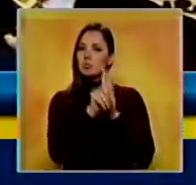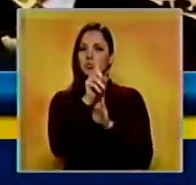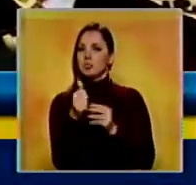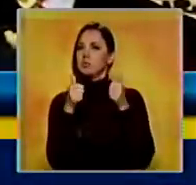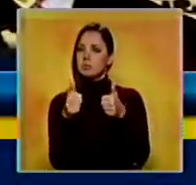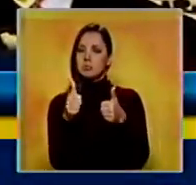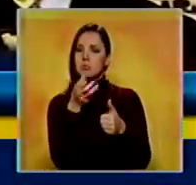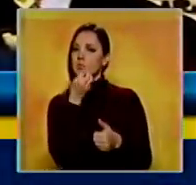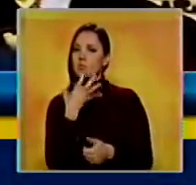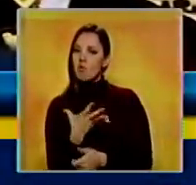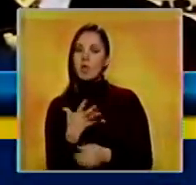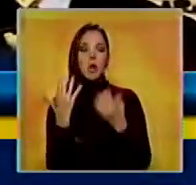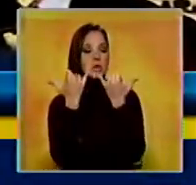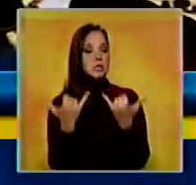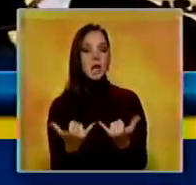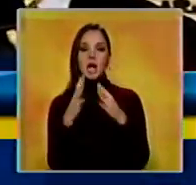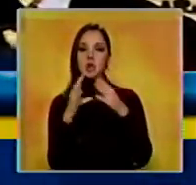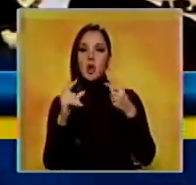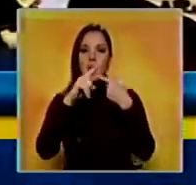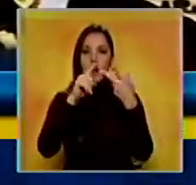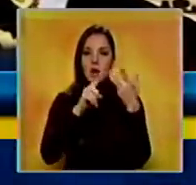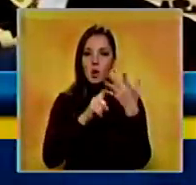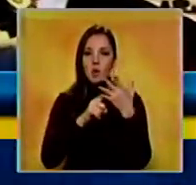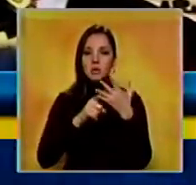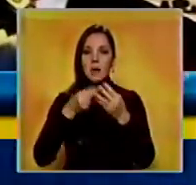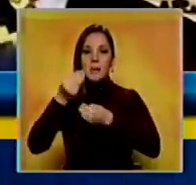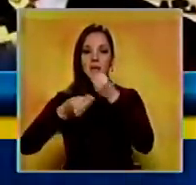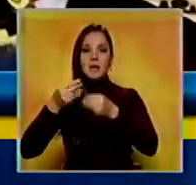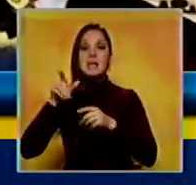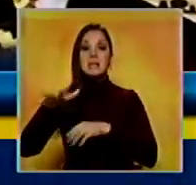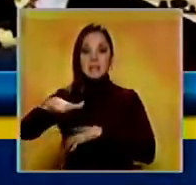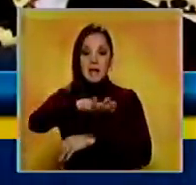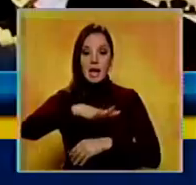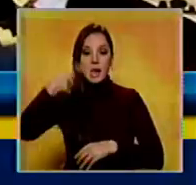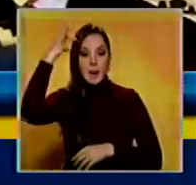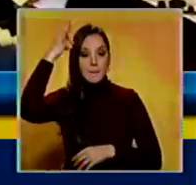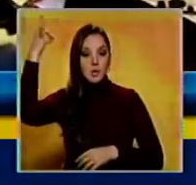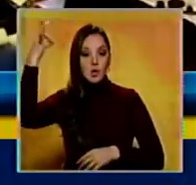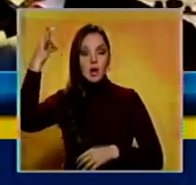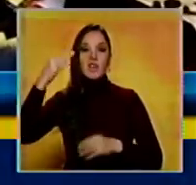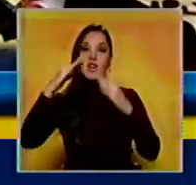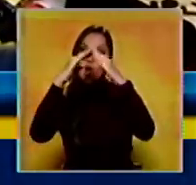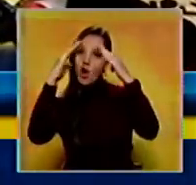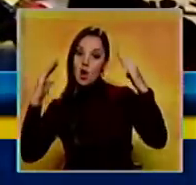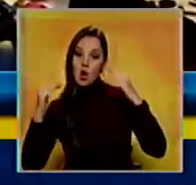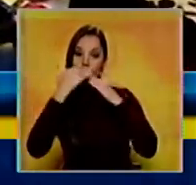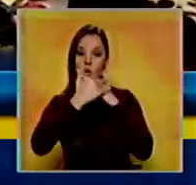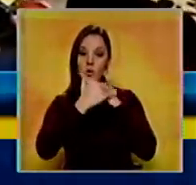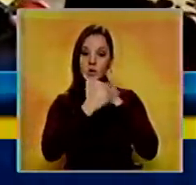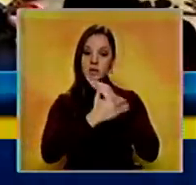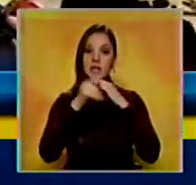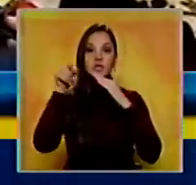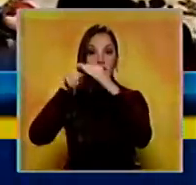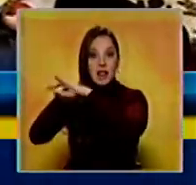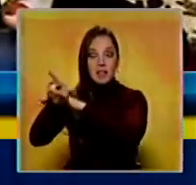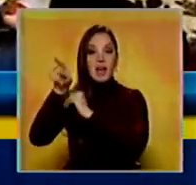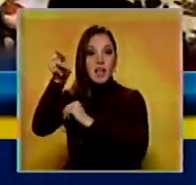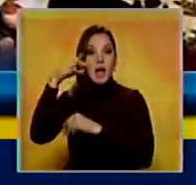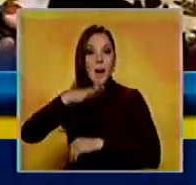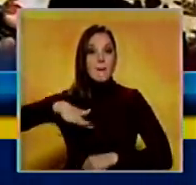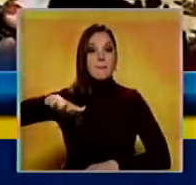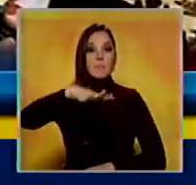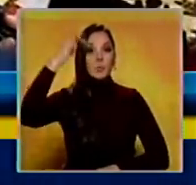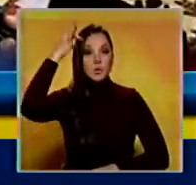ya los materiales están en nuestro país, ya están en Puerto Cabello, los techos están en Puerto Cabello, pronto lo vamos a distribuir a todos los